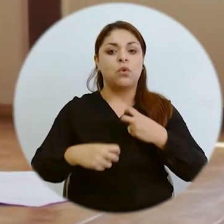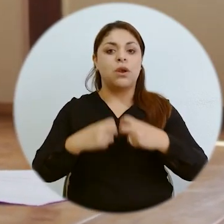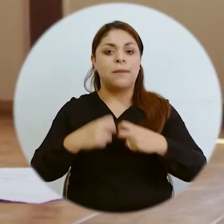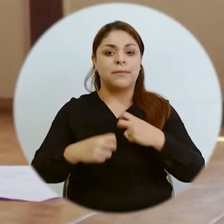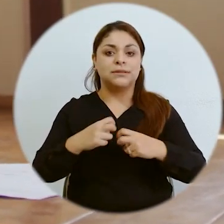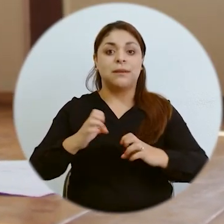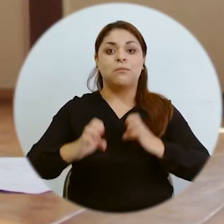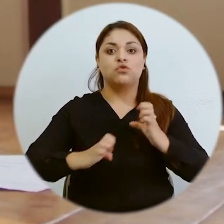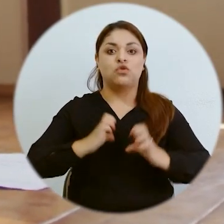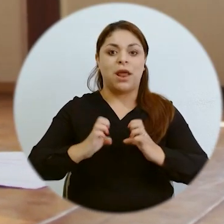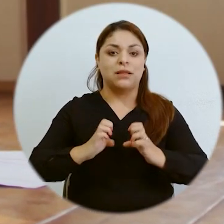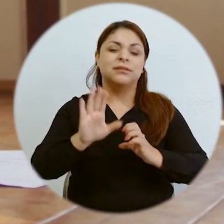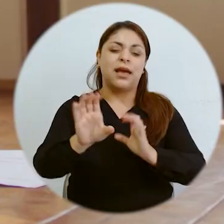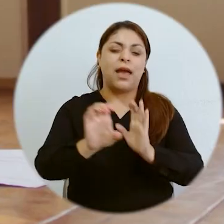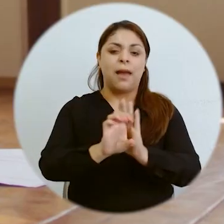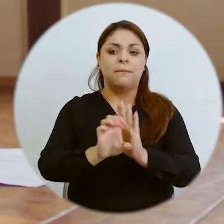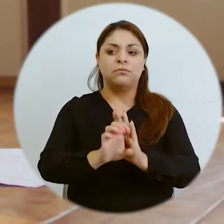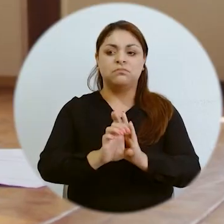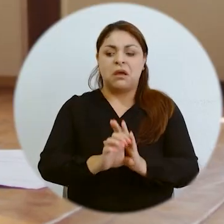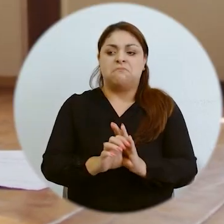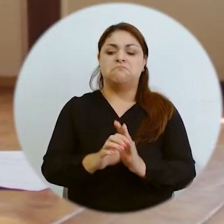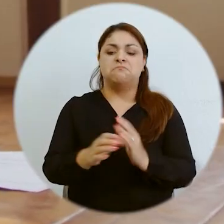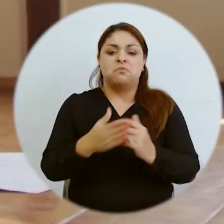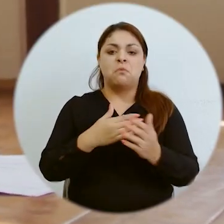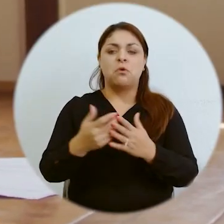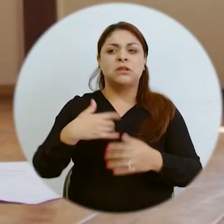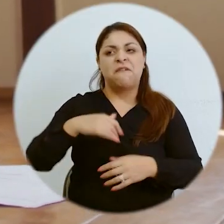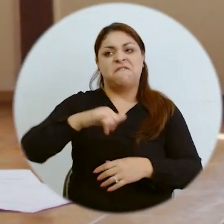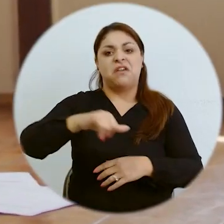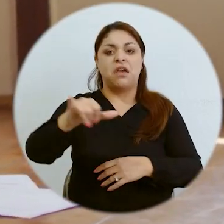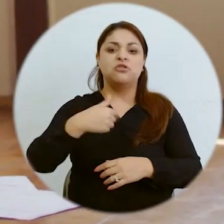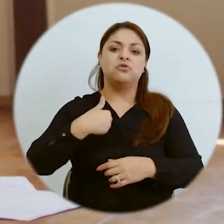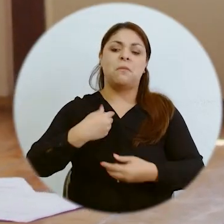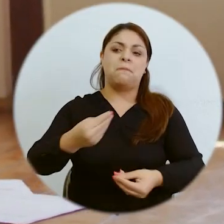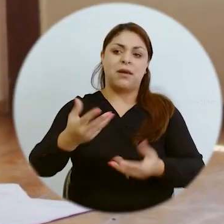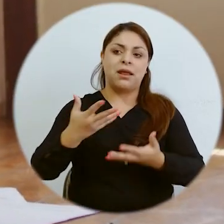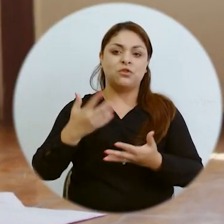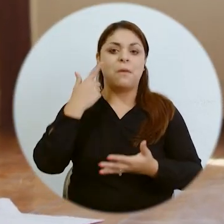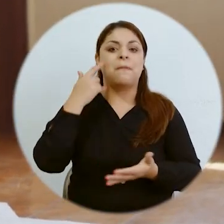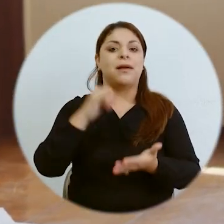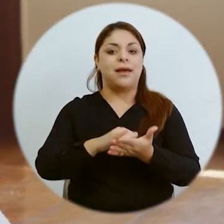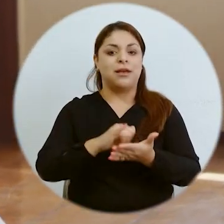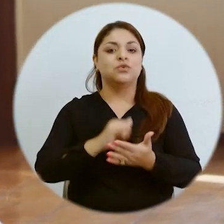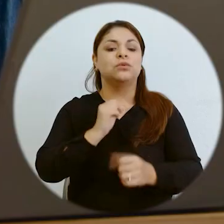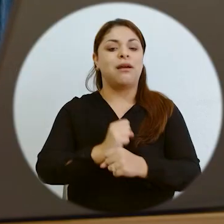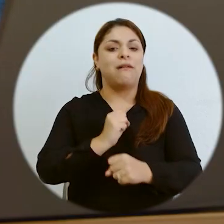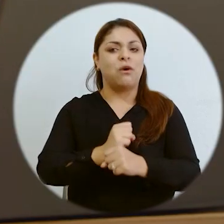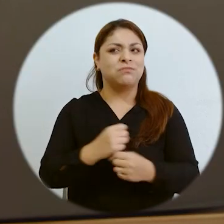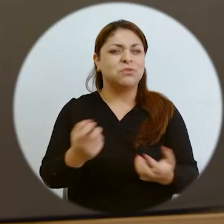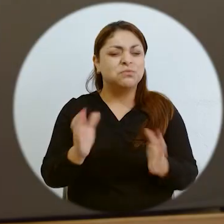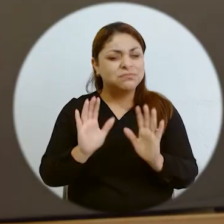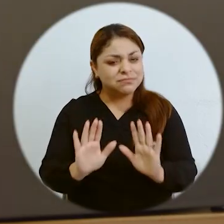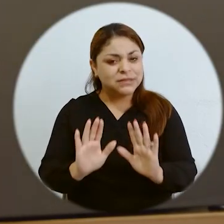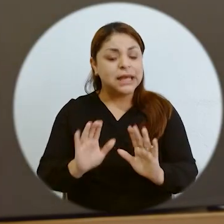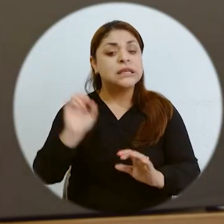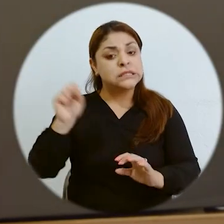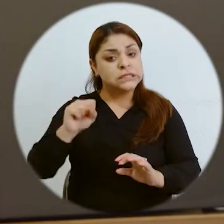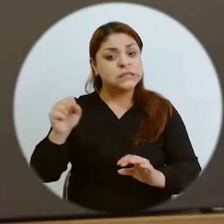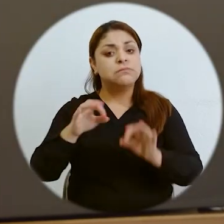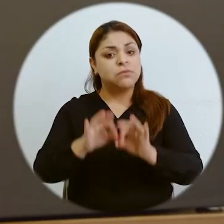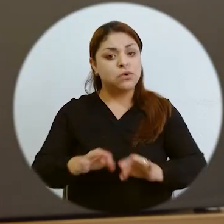Esas famosas palabras como me lo merezco, para eso trabajo, y olvidamos, perdemos perspectiva de que aunque sí,